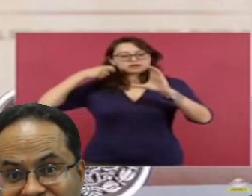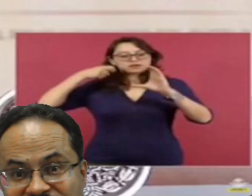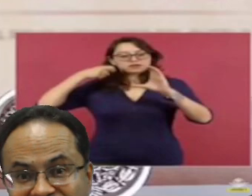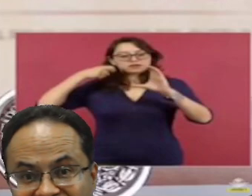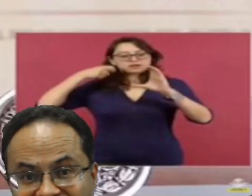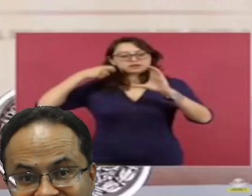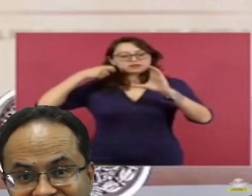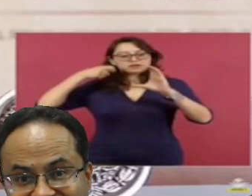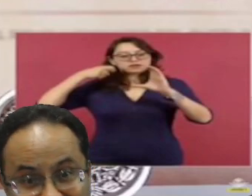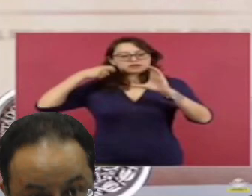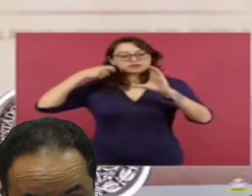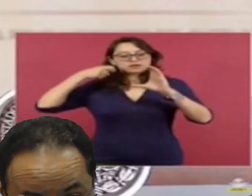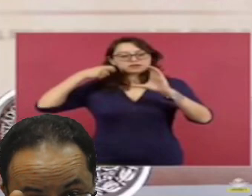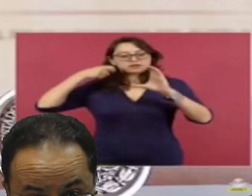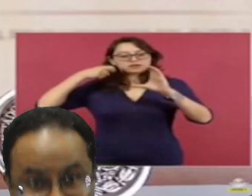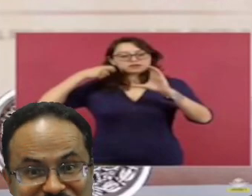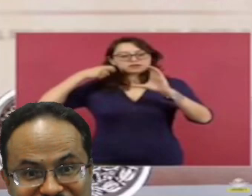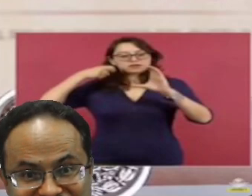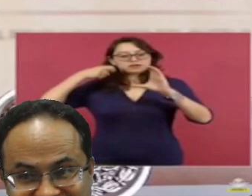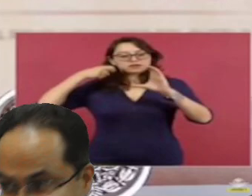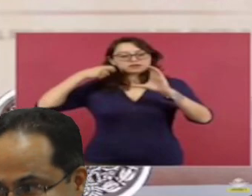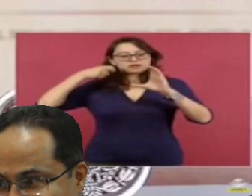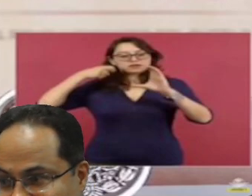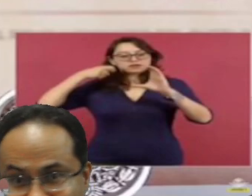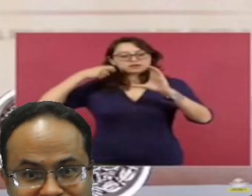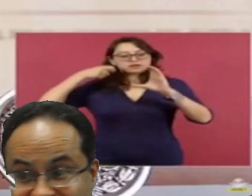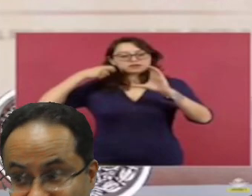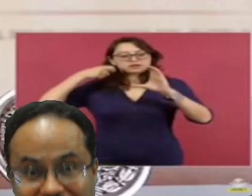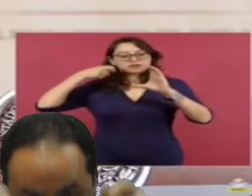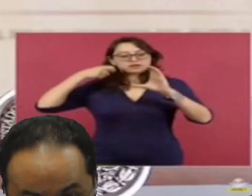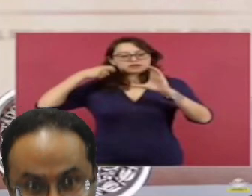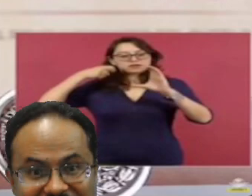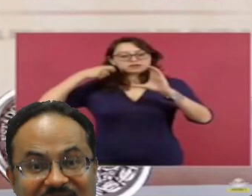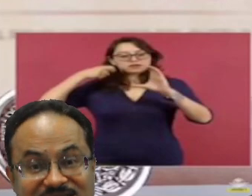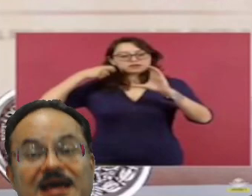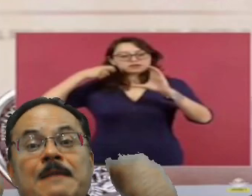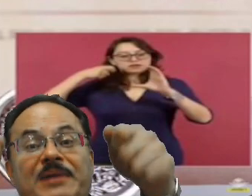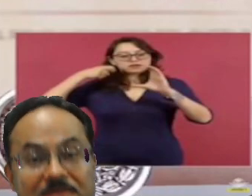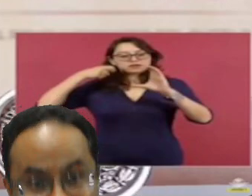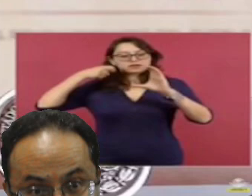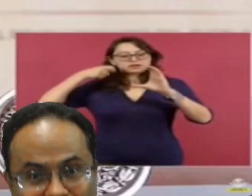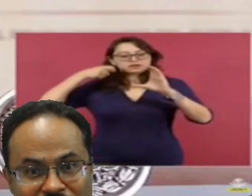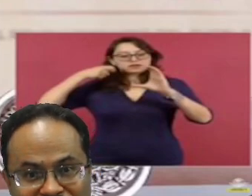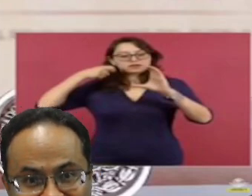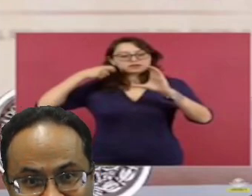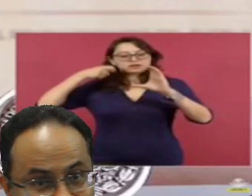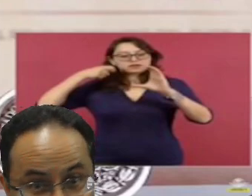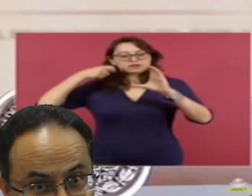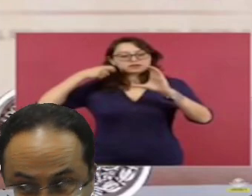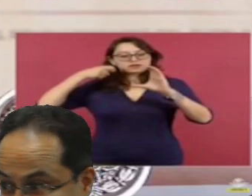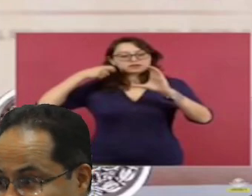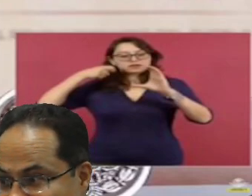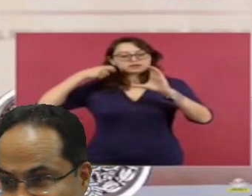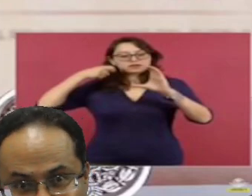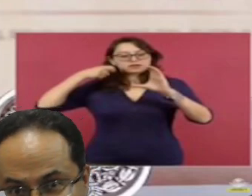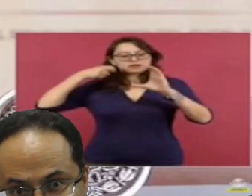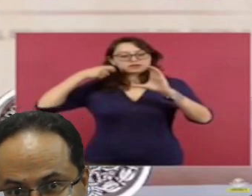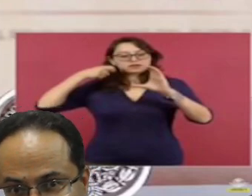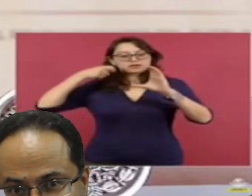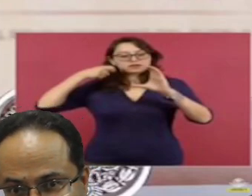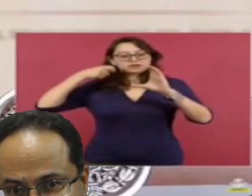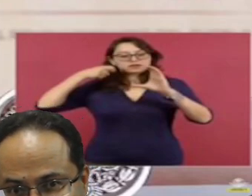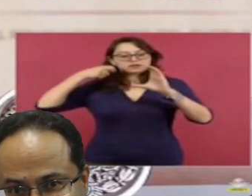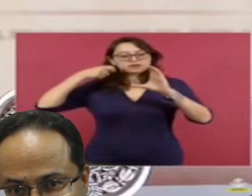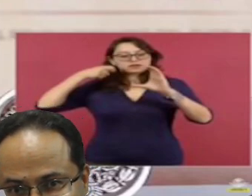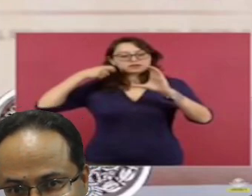empresarios es con los hombres de negocios de allí de Acapulco Es con quien va a arreglarse primero no con los no con el